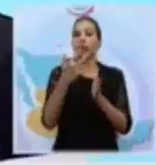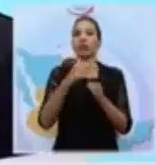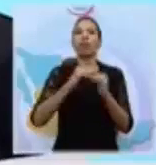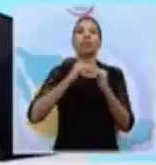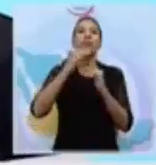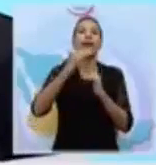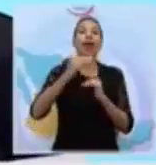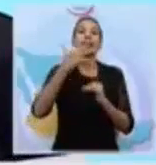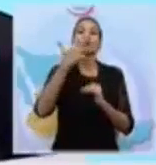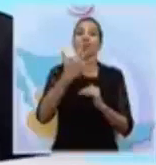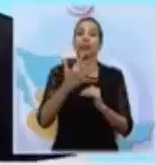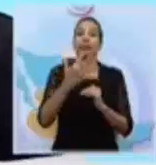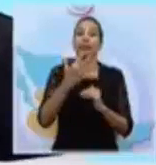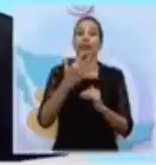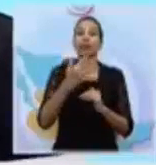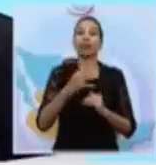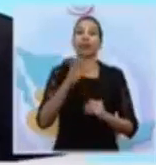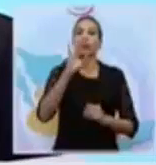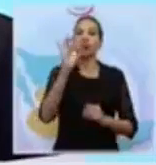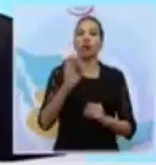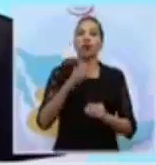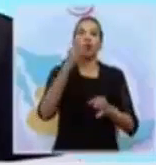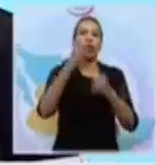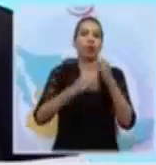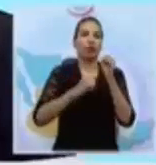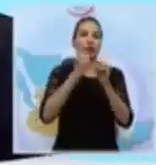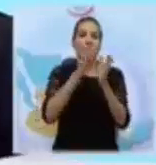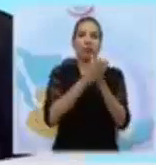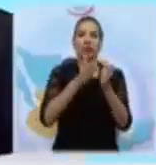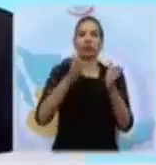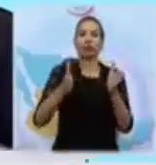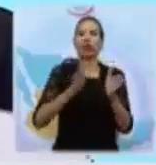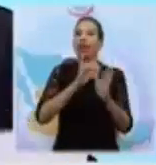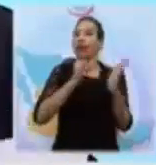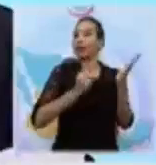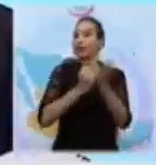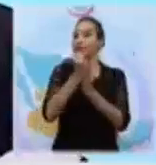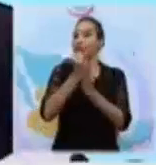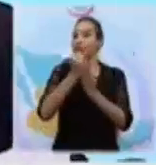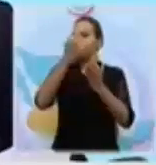de 5 en los últimos años, las oficiales.